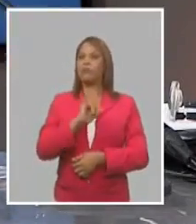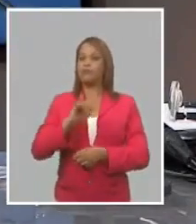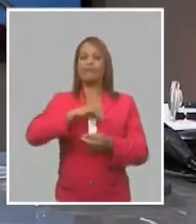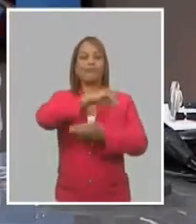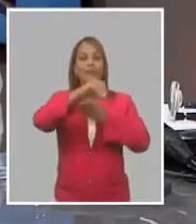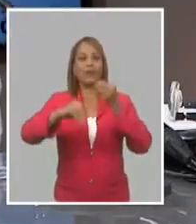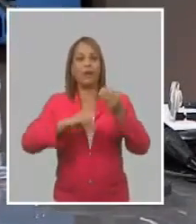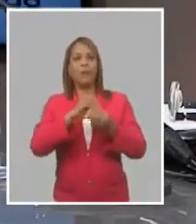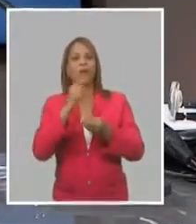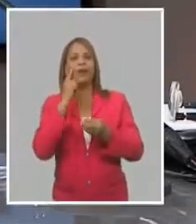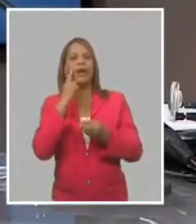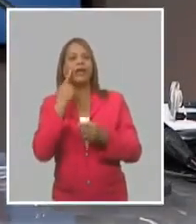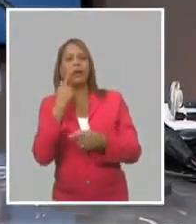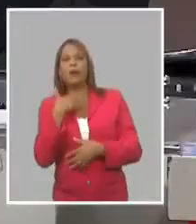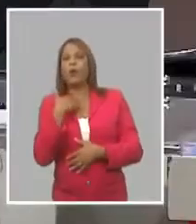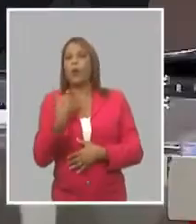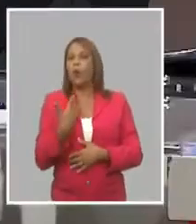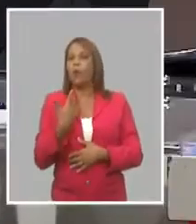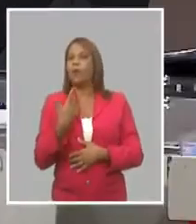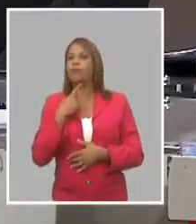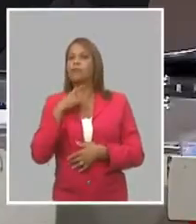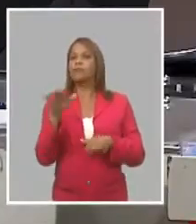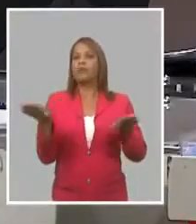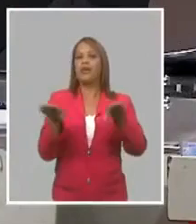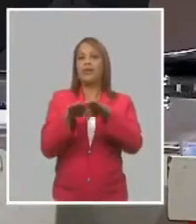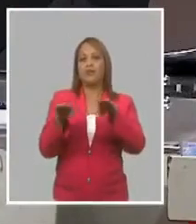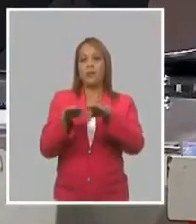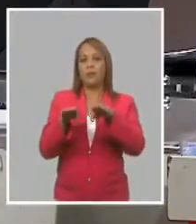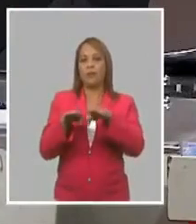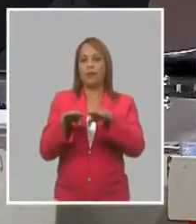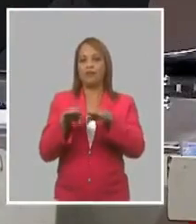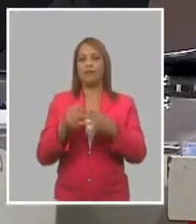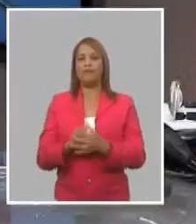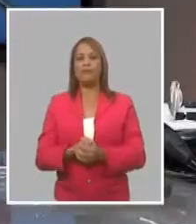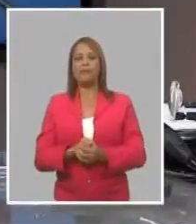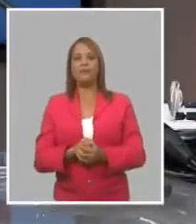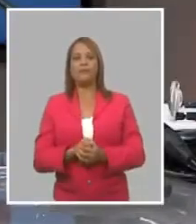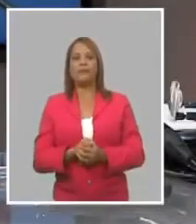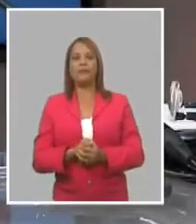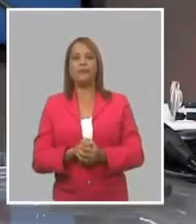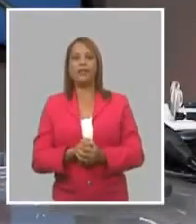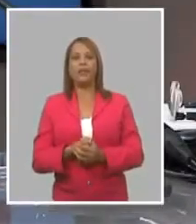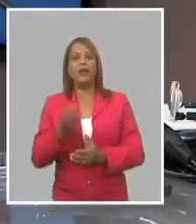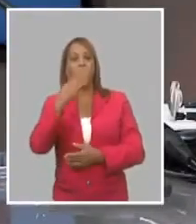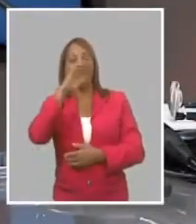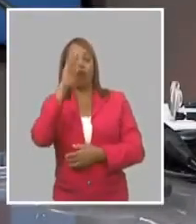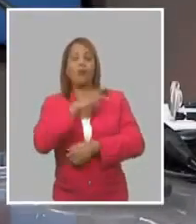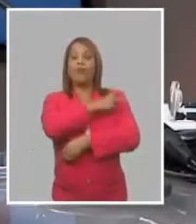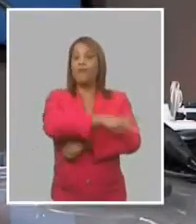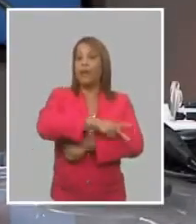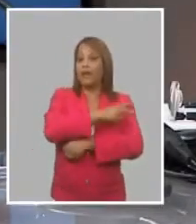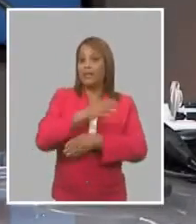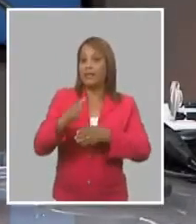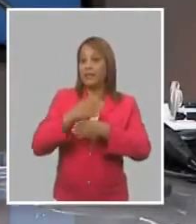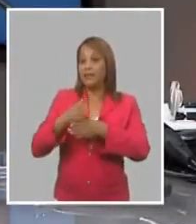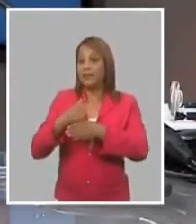es acercar los tipos de cambio. Que como norma, lo que han hecho los países es acercar esos tipos de